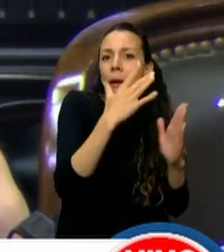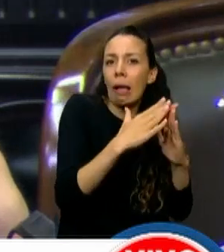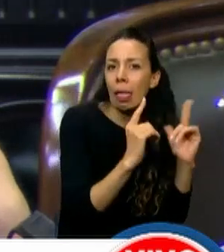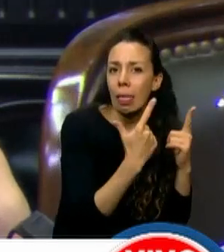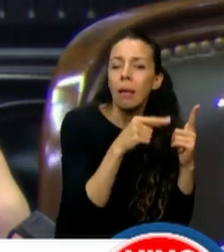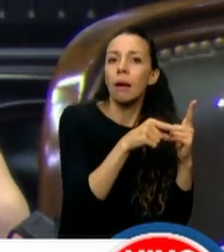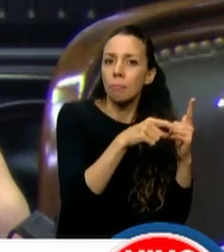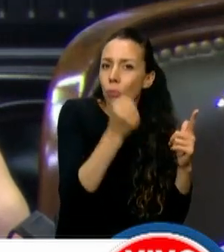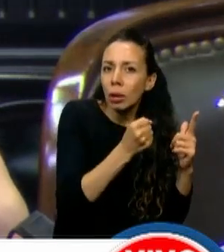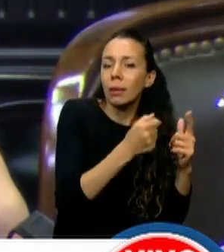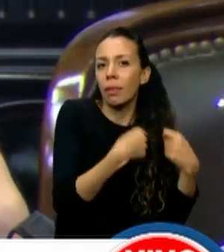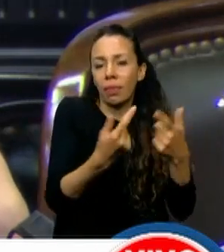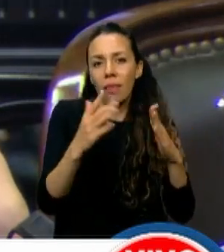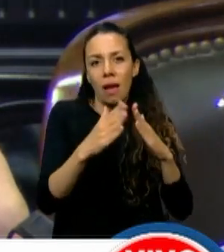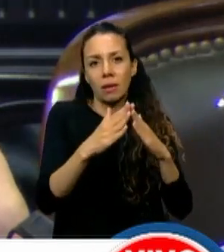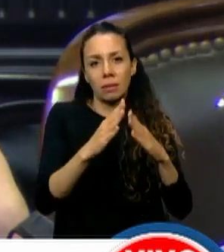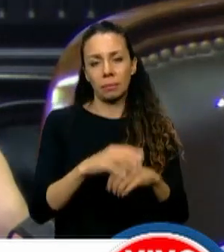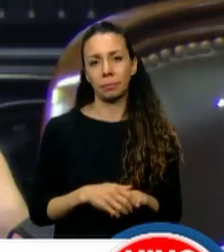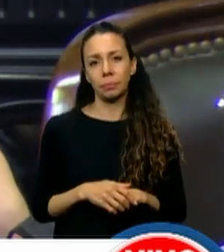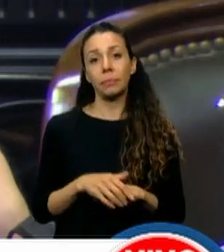4.416 barrios populares.